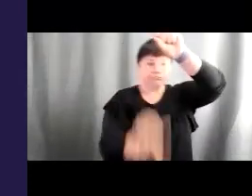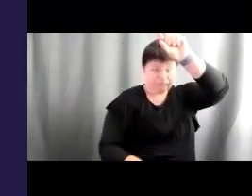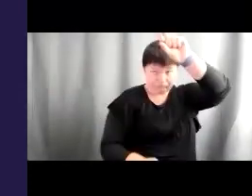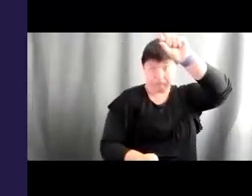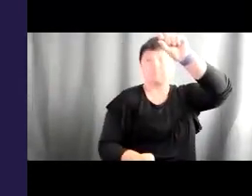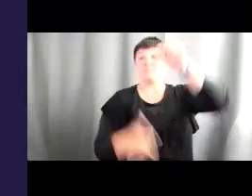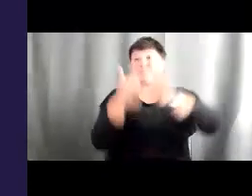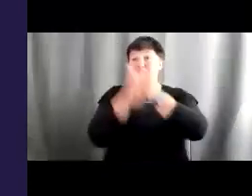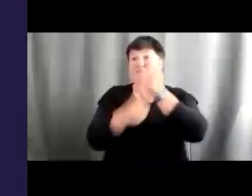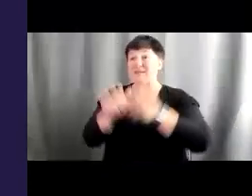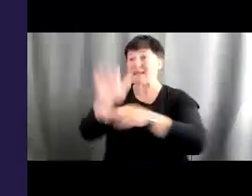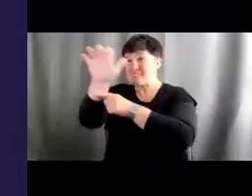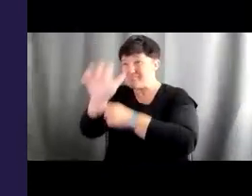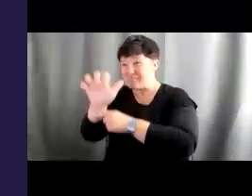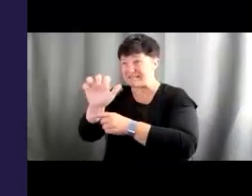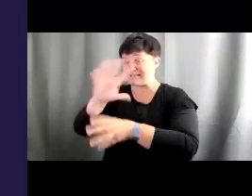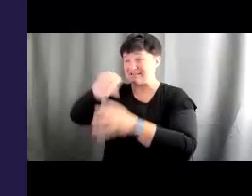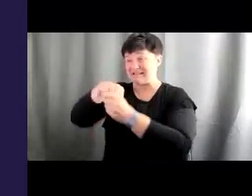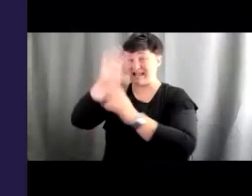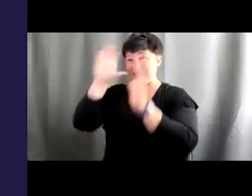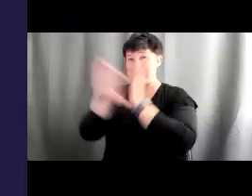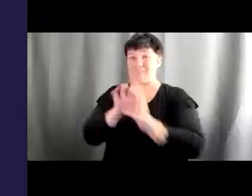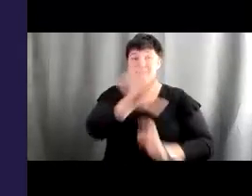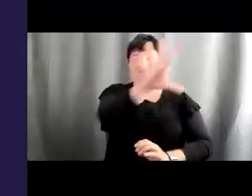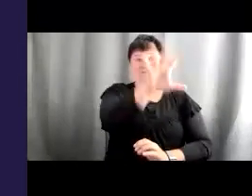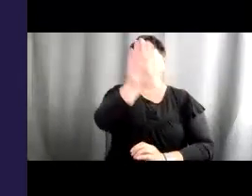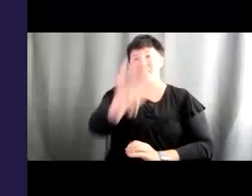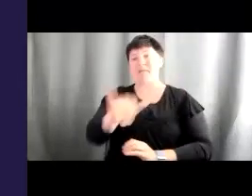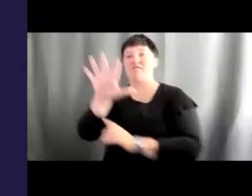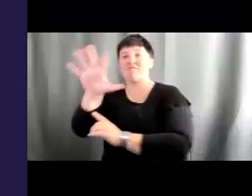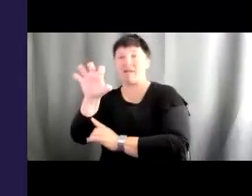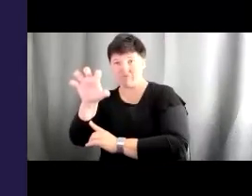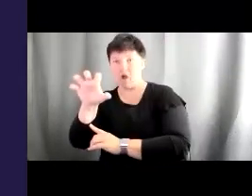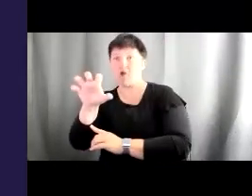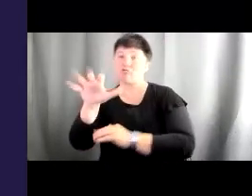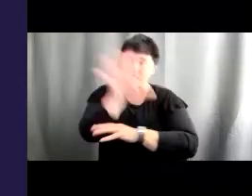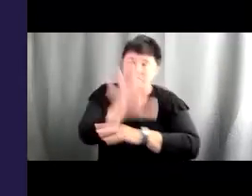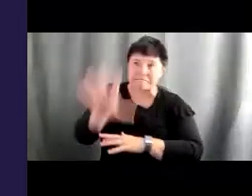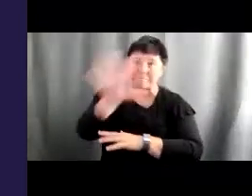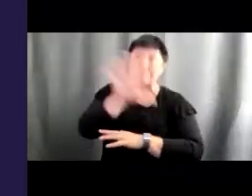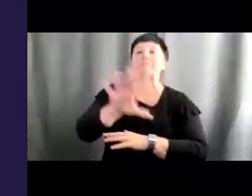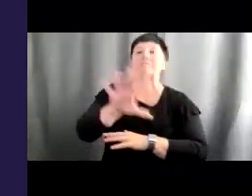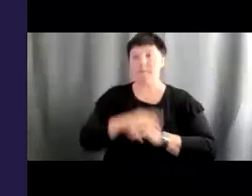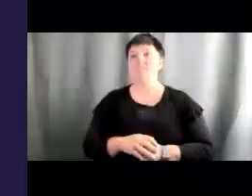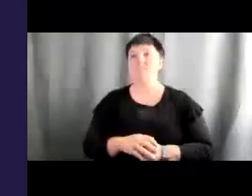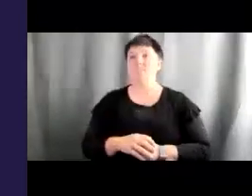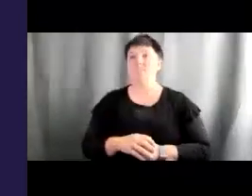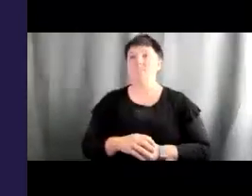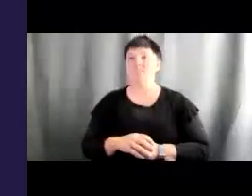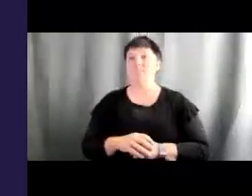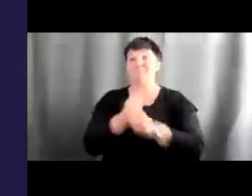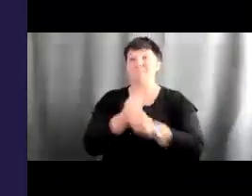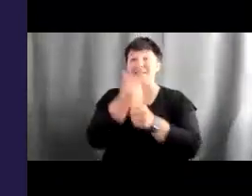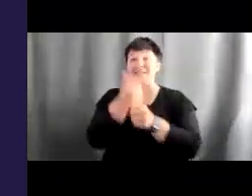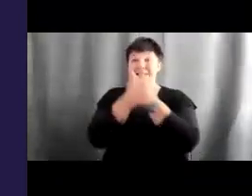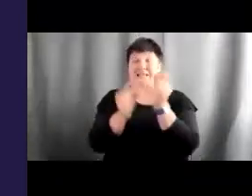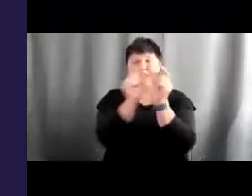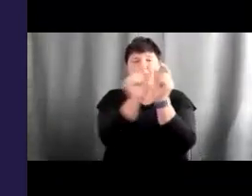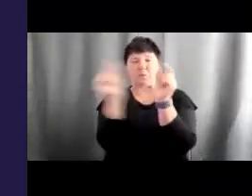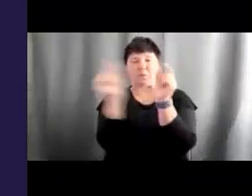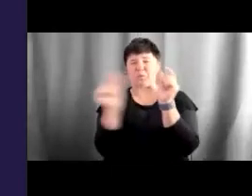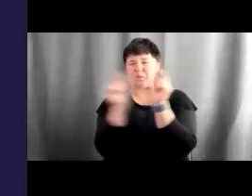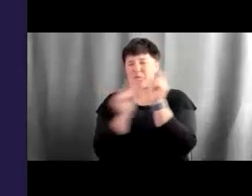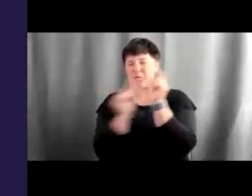píxeles dentro de la imagen es de unos 500 por 500 metros, lo que hace que cada cuadro sea aproximadamente de